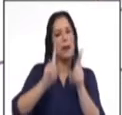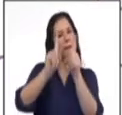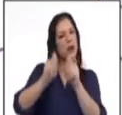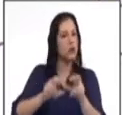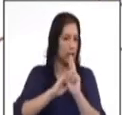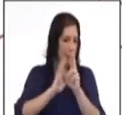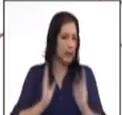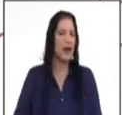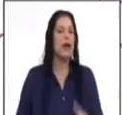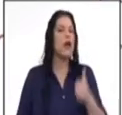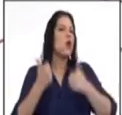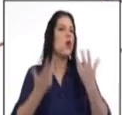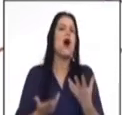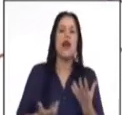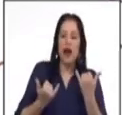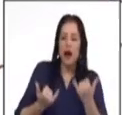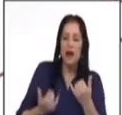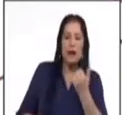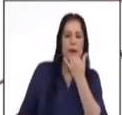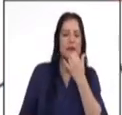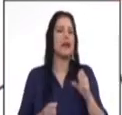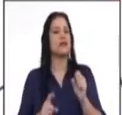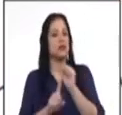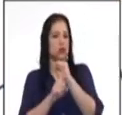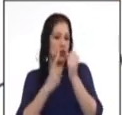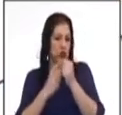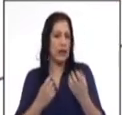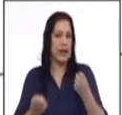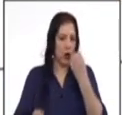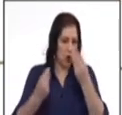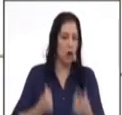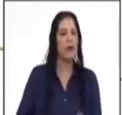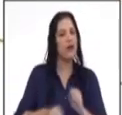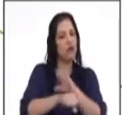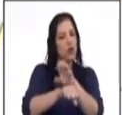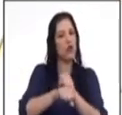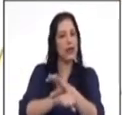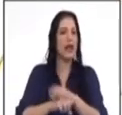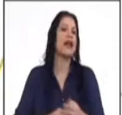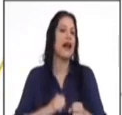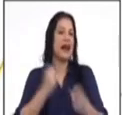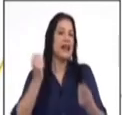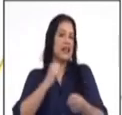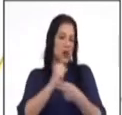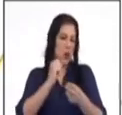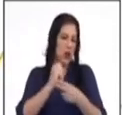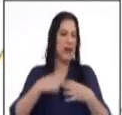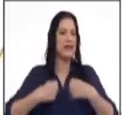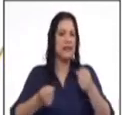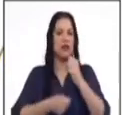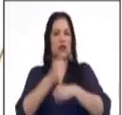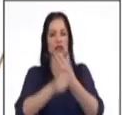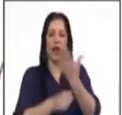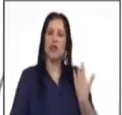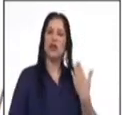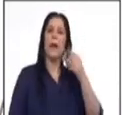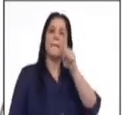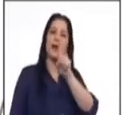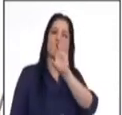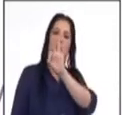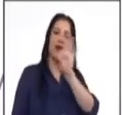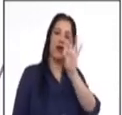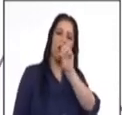pregunta: ¿en qué medida las condiciones socioeconómicas influyeron en la seguridad sanitaria de los sectores populares entre 1990